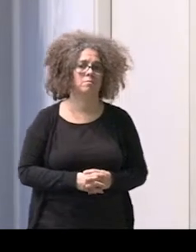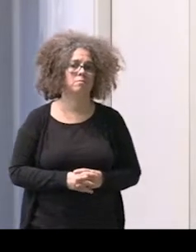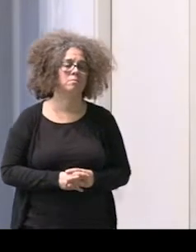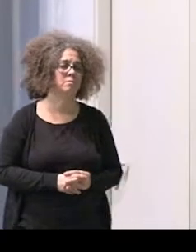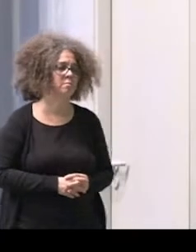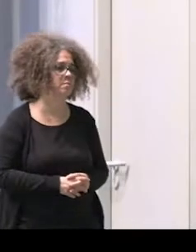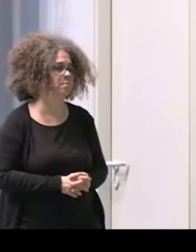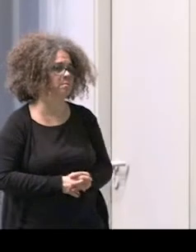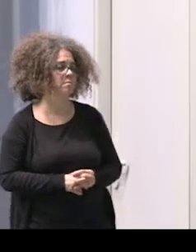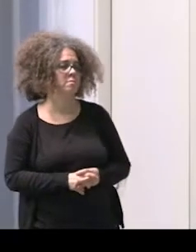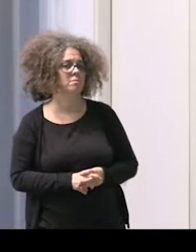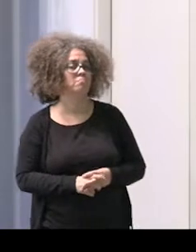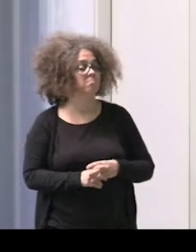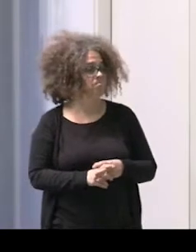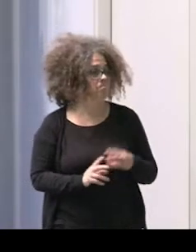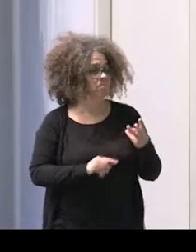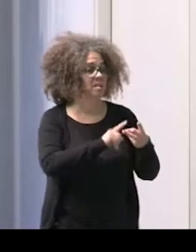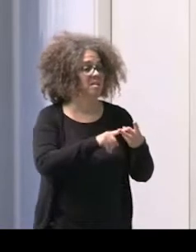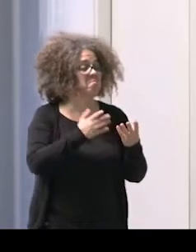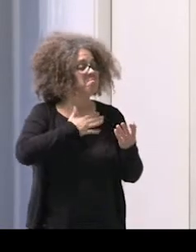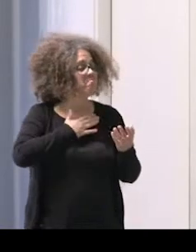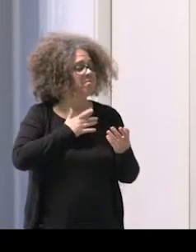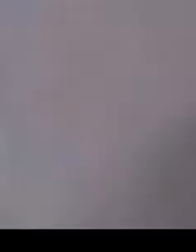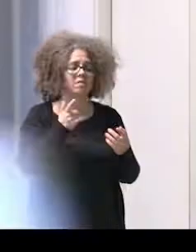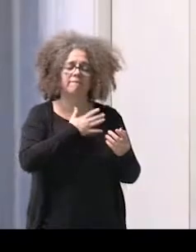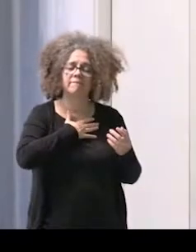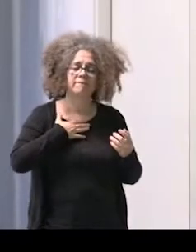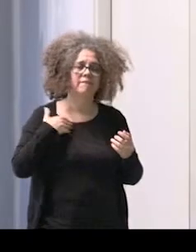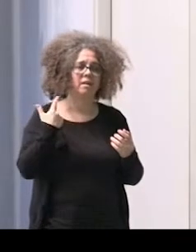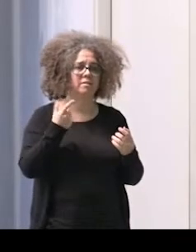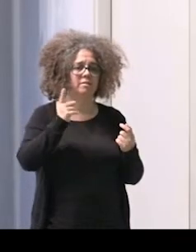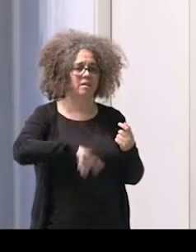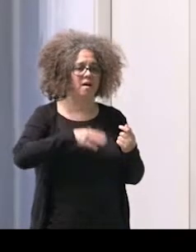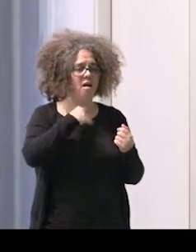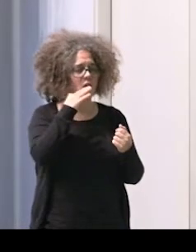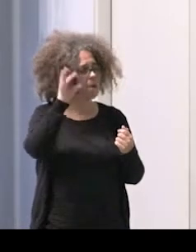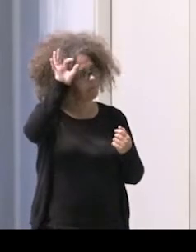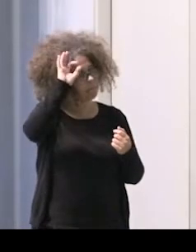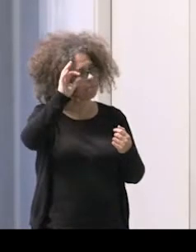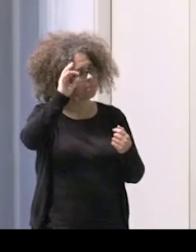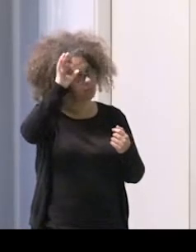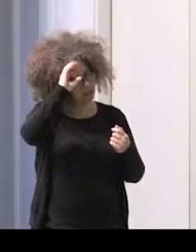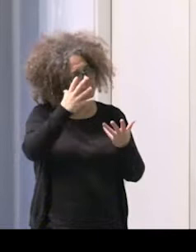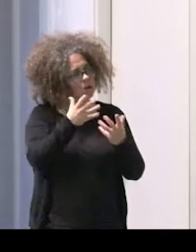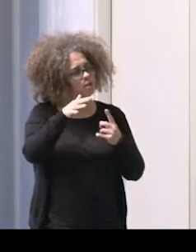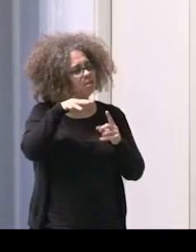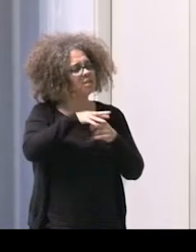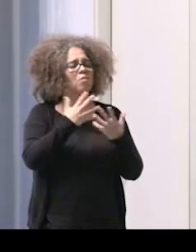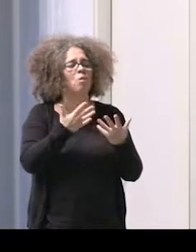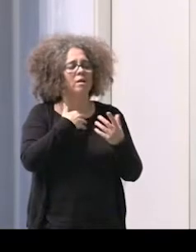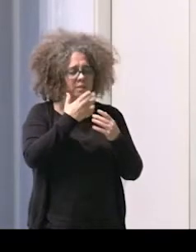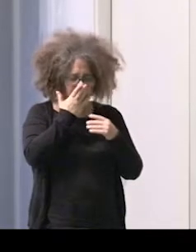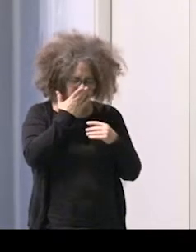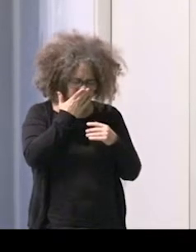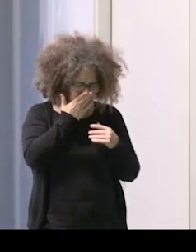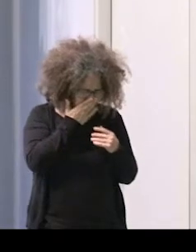Y la idea fundamental que guía nuestro trabajo, es decir, nosotros queremos mejorar el rendimiento de los implantes en ruido y lo que queremos hacer es